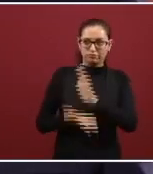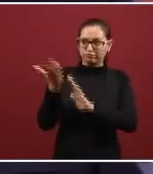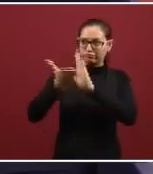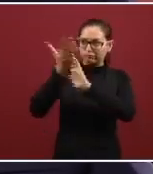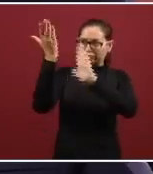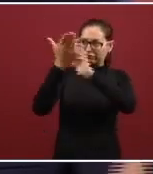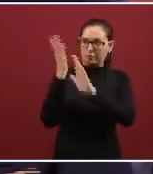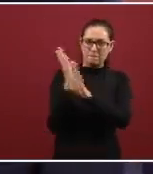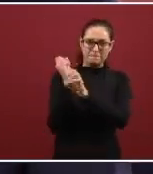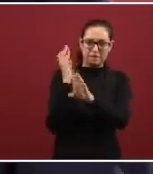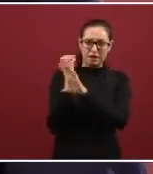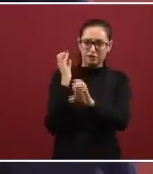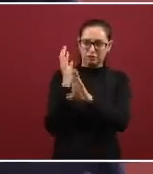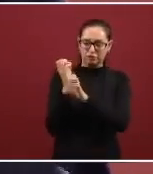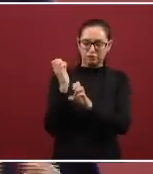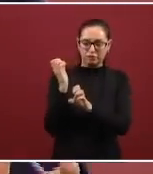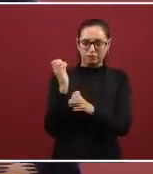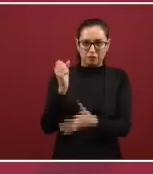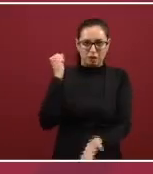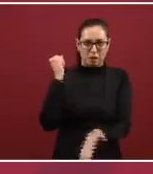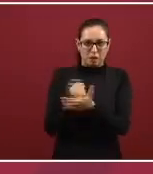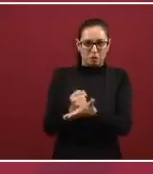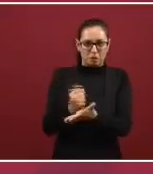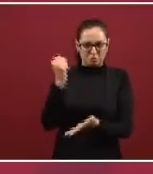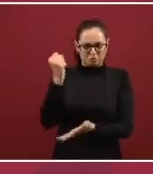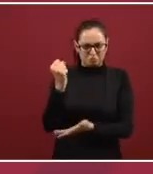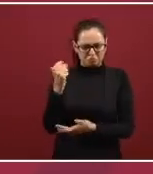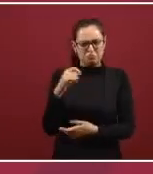Se aceptó el tramo